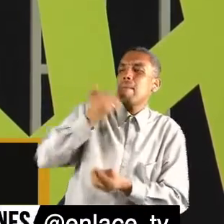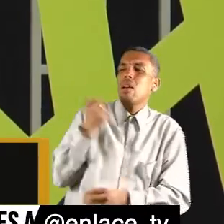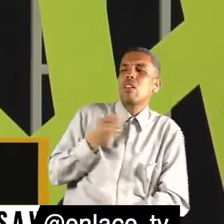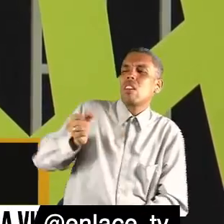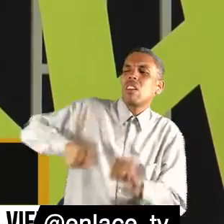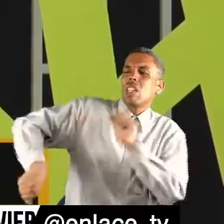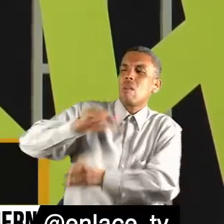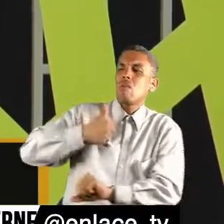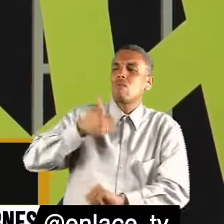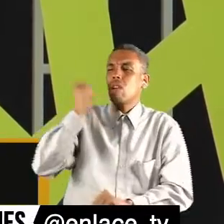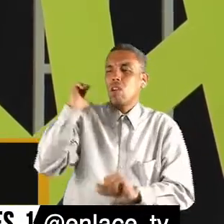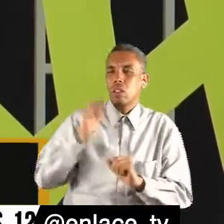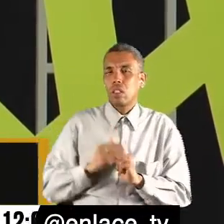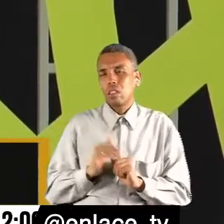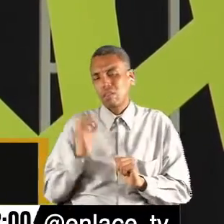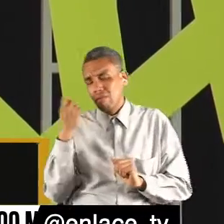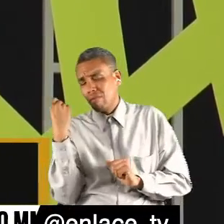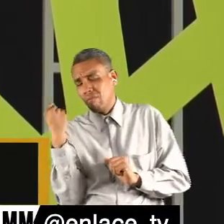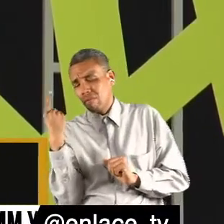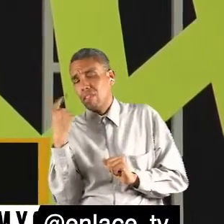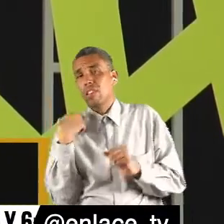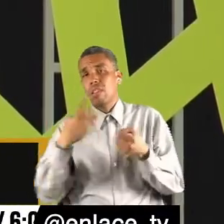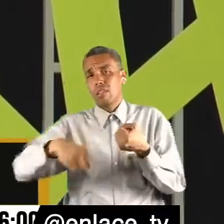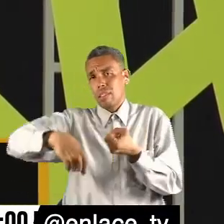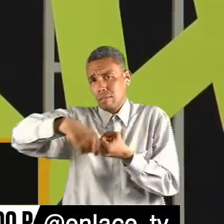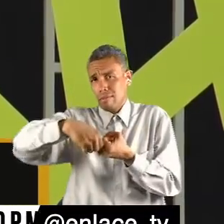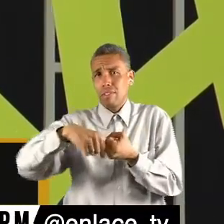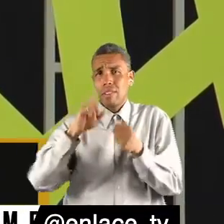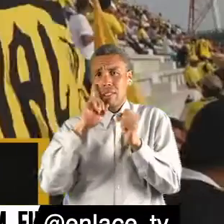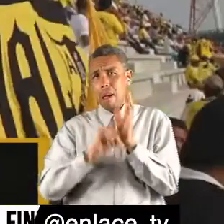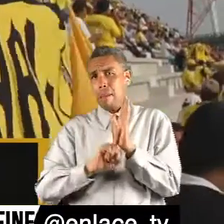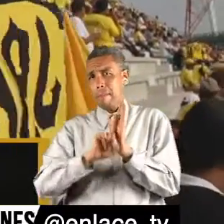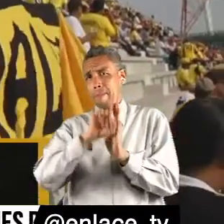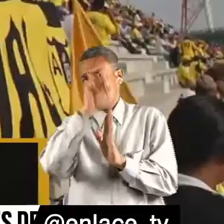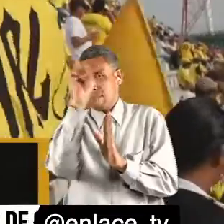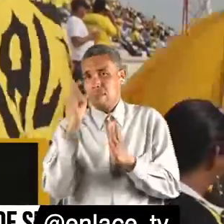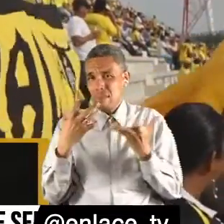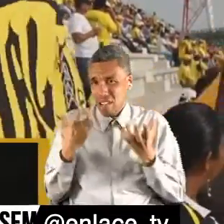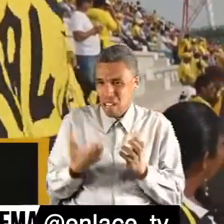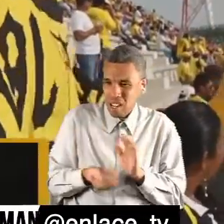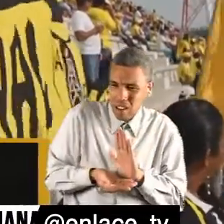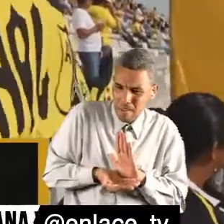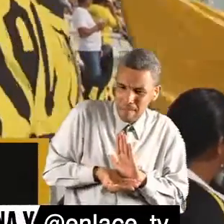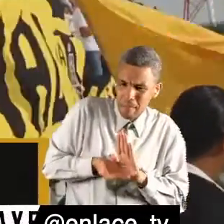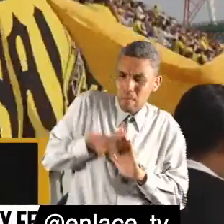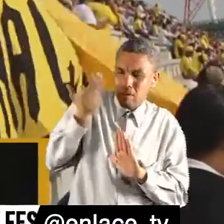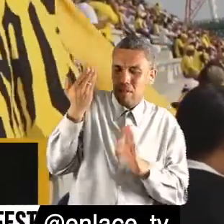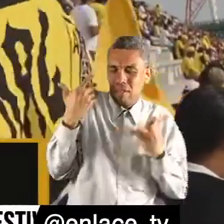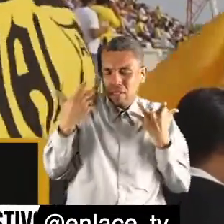quieren ver a su equipo en los primeros lugares, quieren ver a su equipo siempre ganador. Recuerden